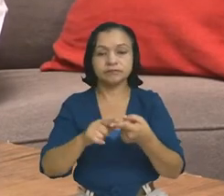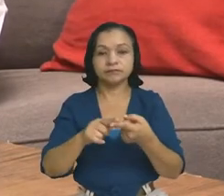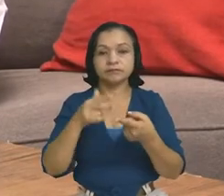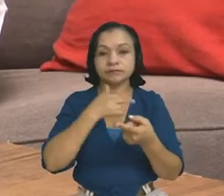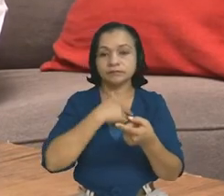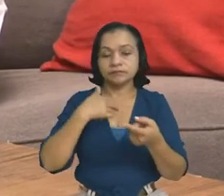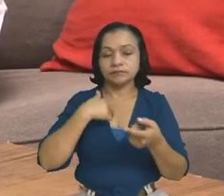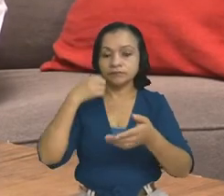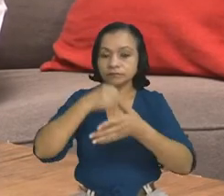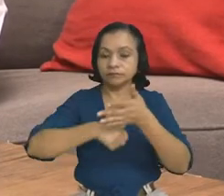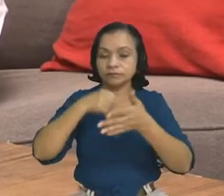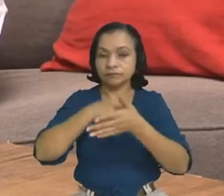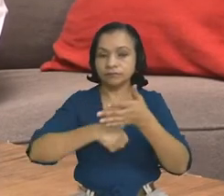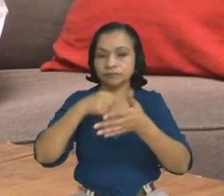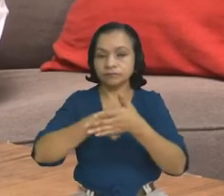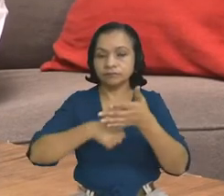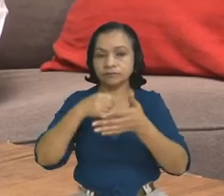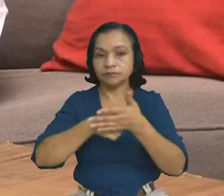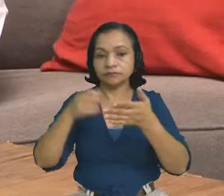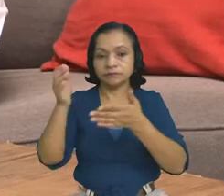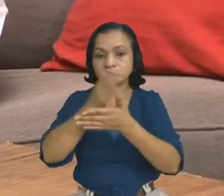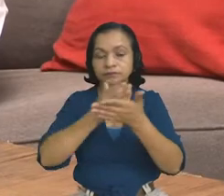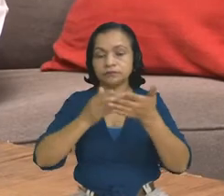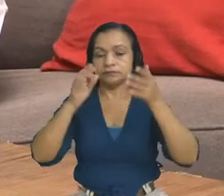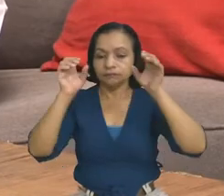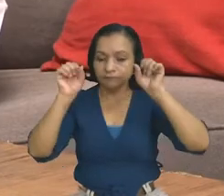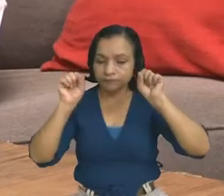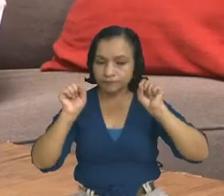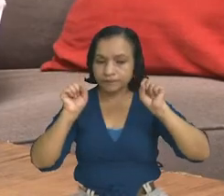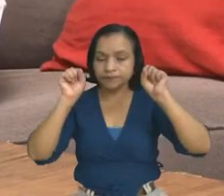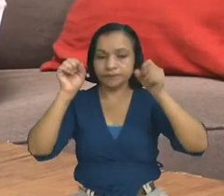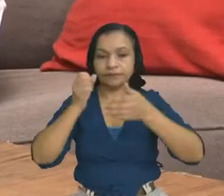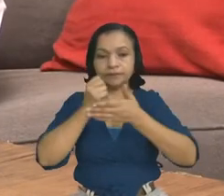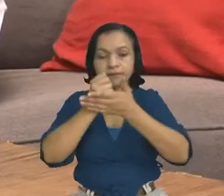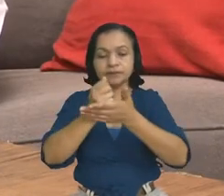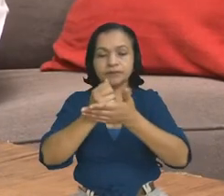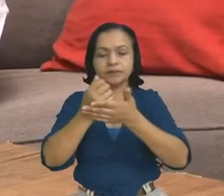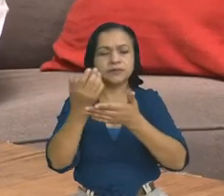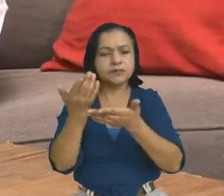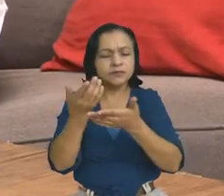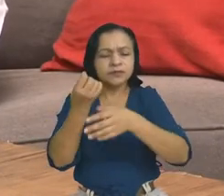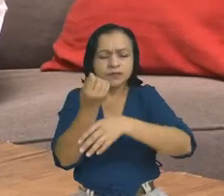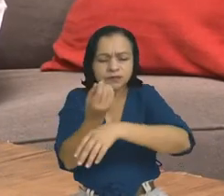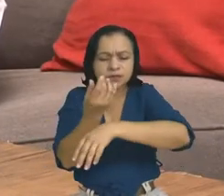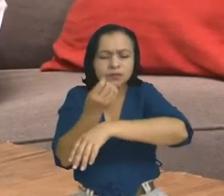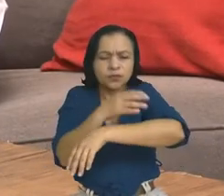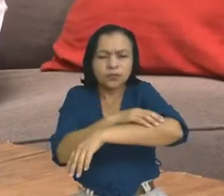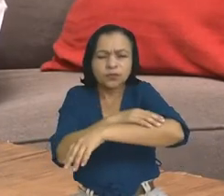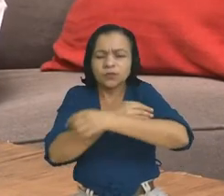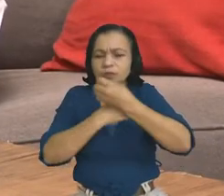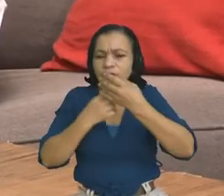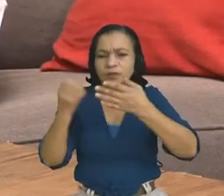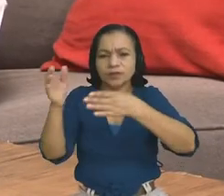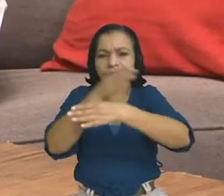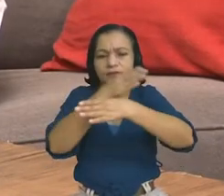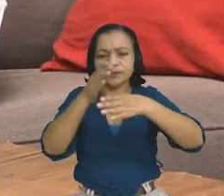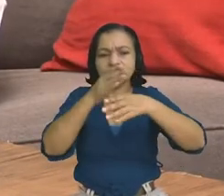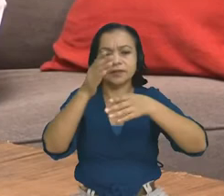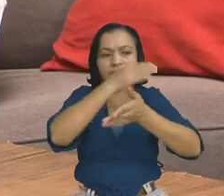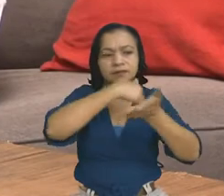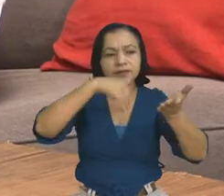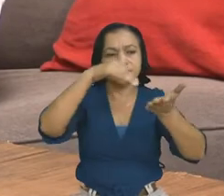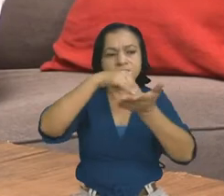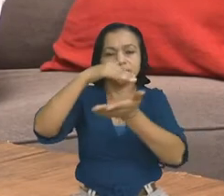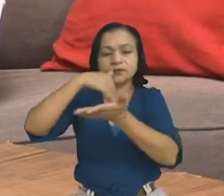va fortaleciendo a nivel local con ciertas terapias de rehabilitación de la clínica del dolor que se tiene ya distribuido en los diferentes SILAI y